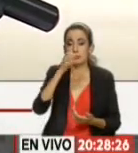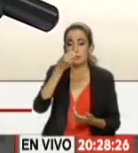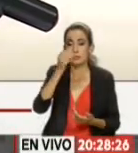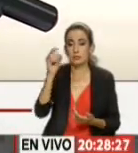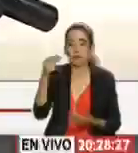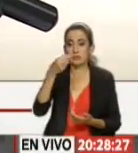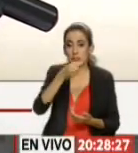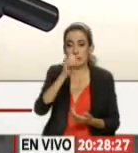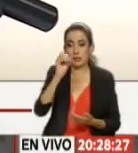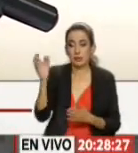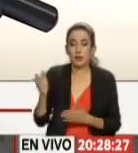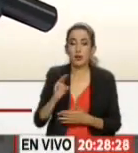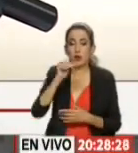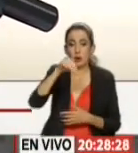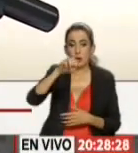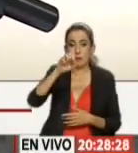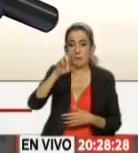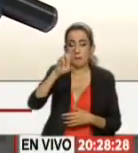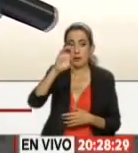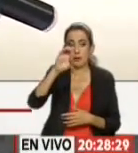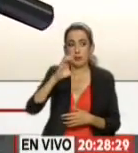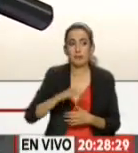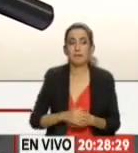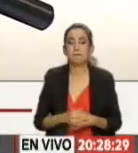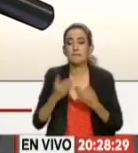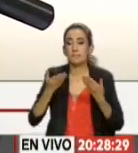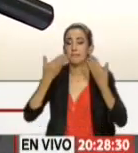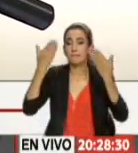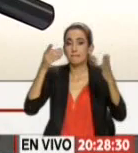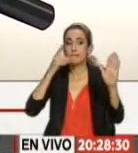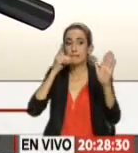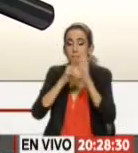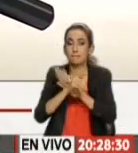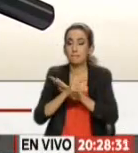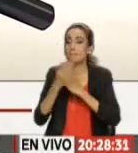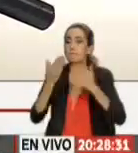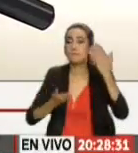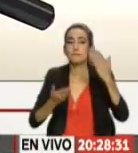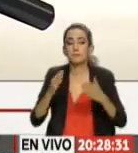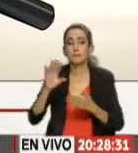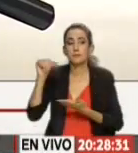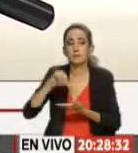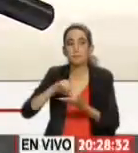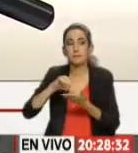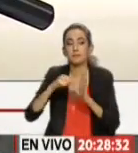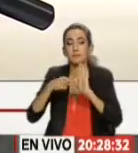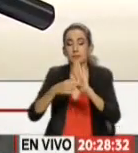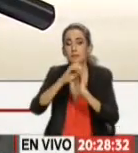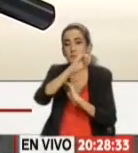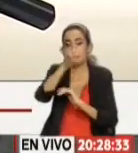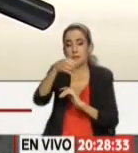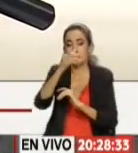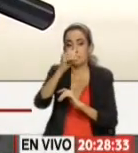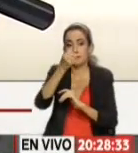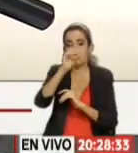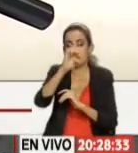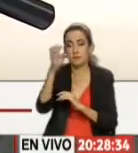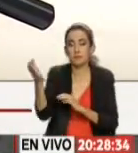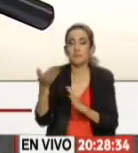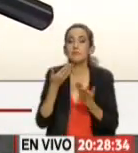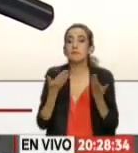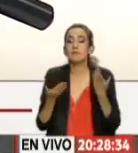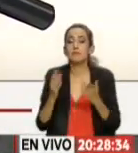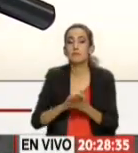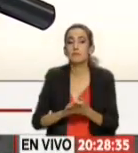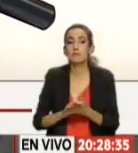contra del postulante Merck Milco Benavides Benalcázar. La impugnación ciudadana presentada por el señor José Vicente Regato Cordero, en contra